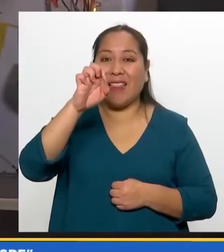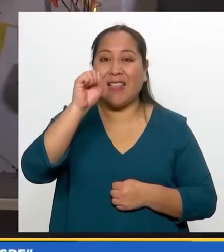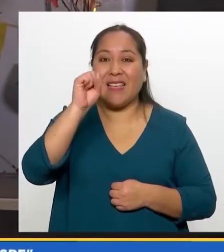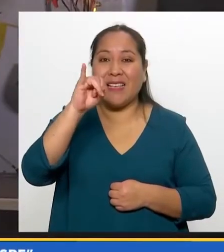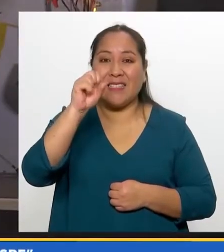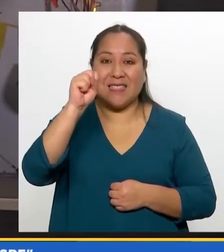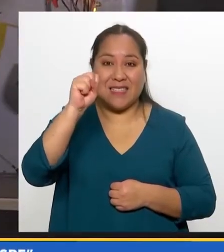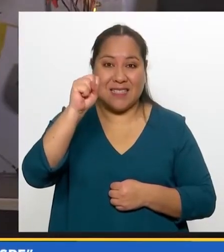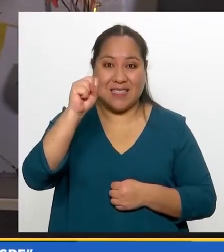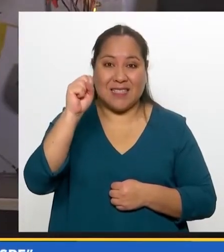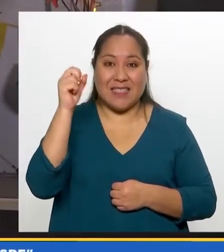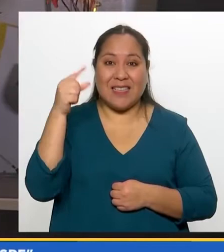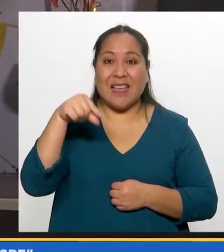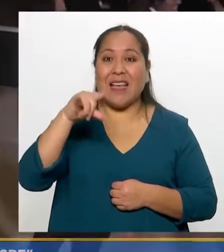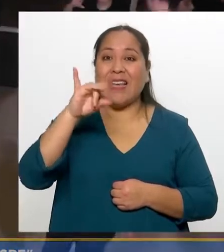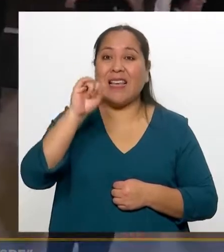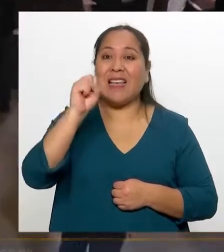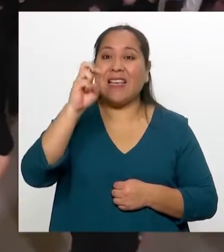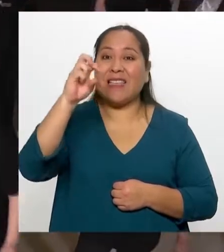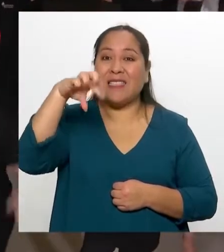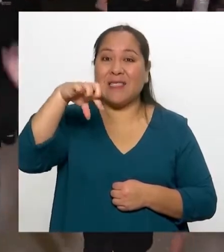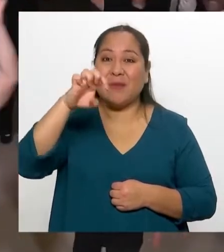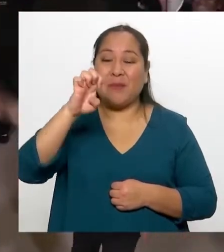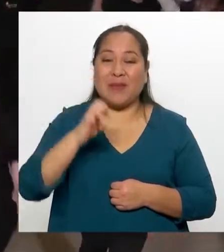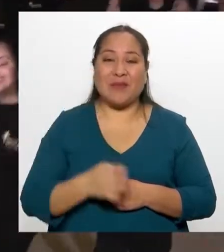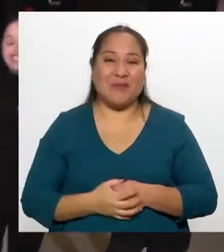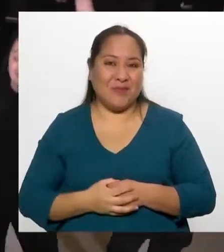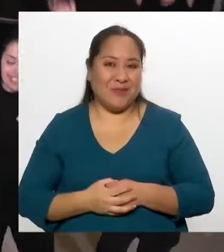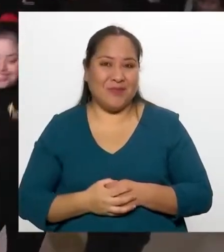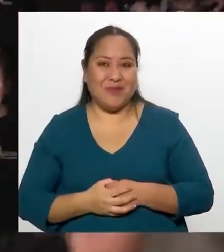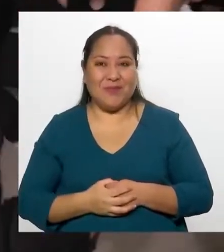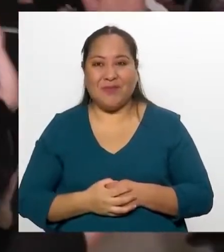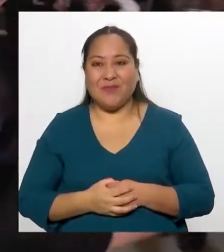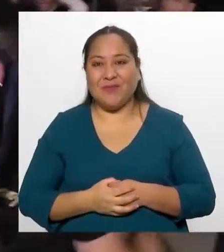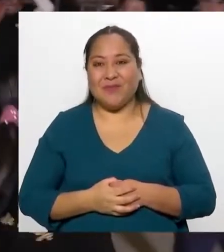Jesse, Maquipe, Denise.